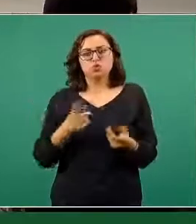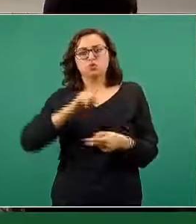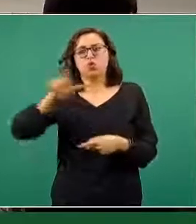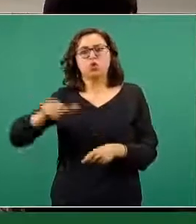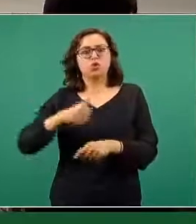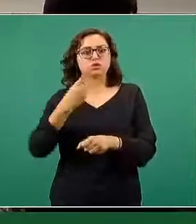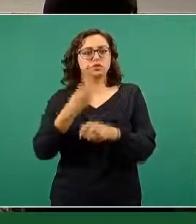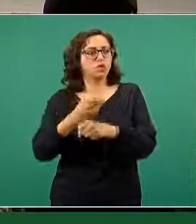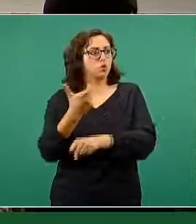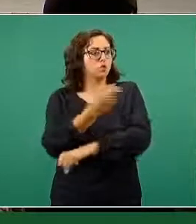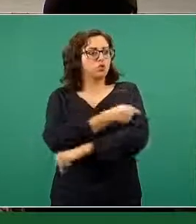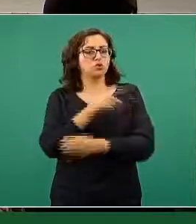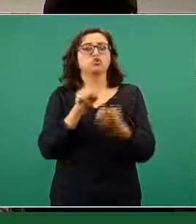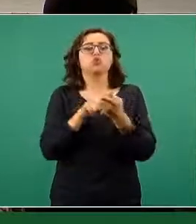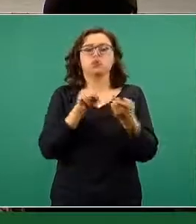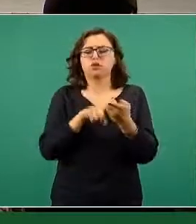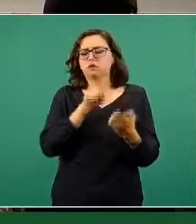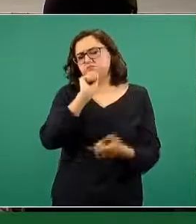su lugar en donde usted viva.